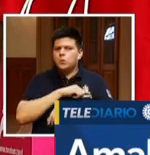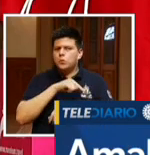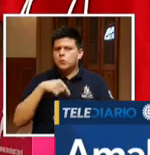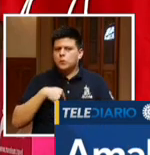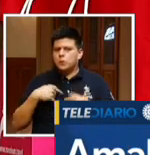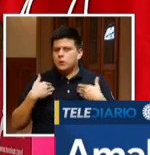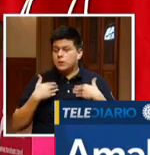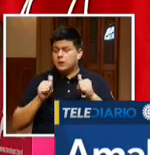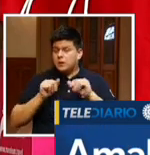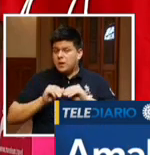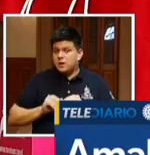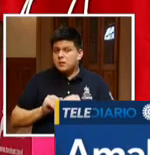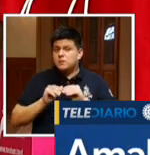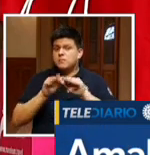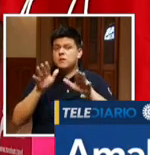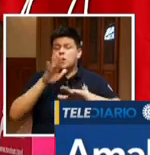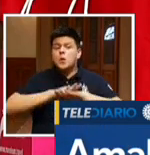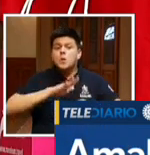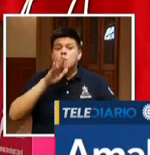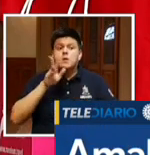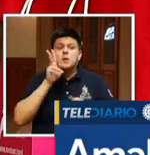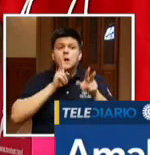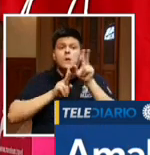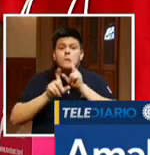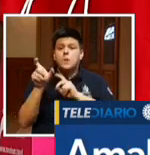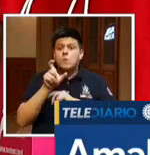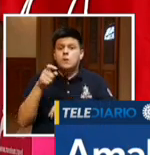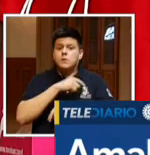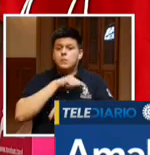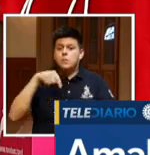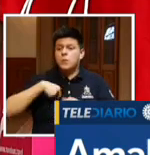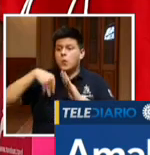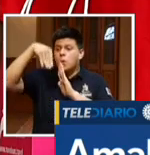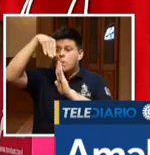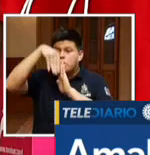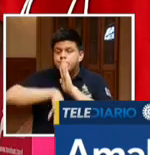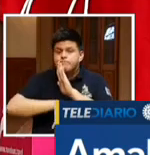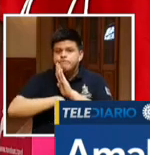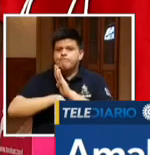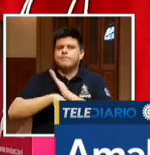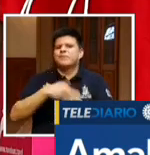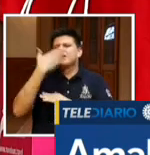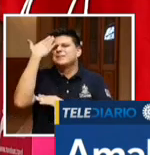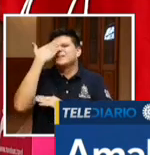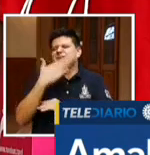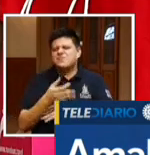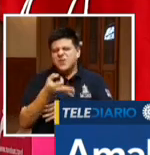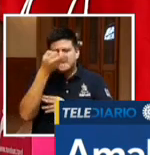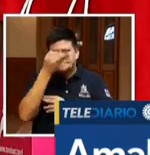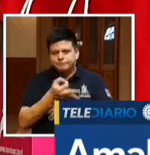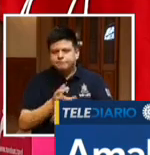claridad respecto a en qué momento empezamos el descenso. Lo que sí es muy claro es que